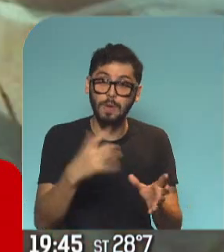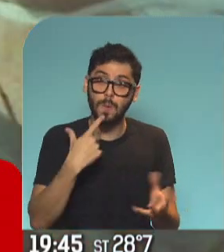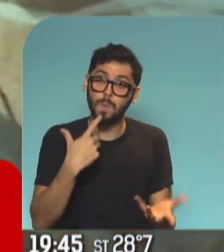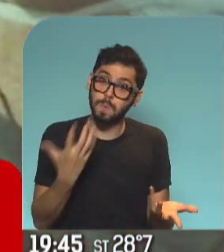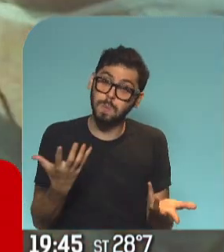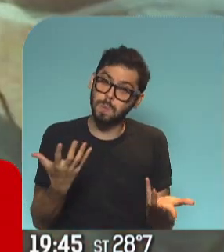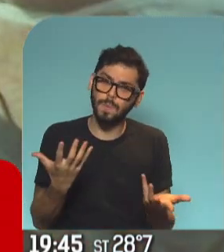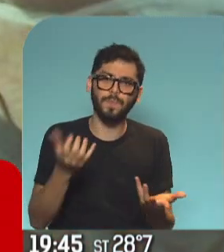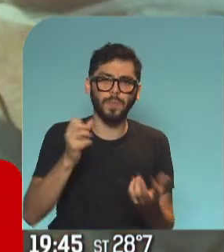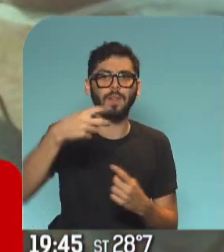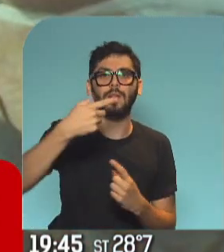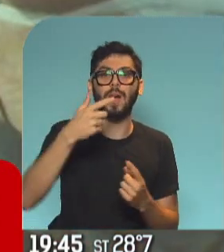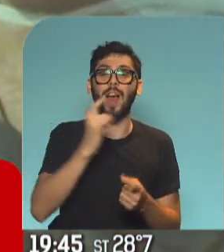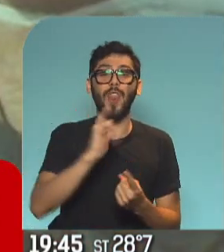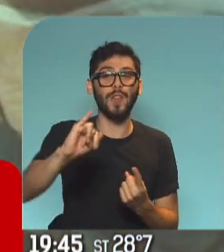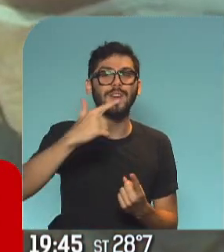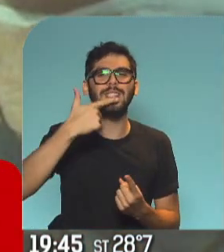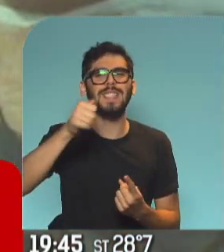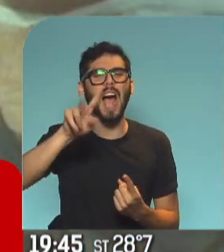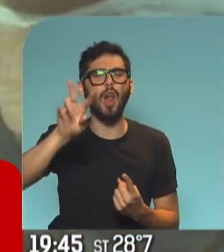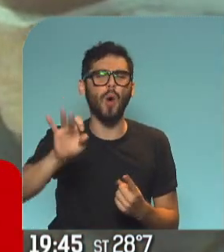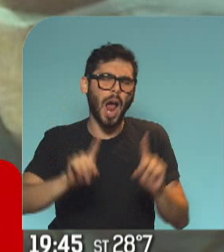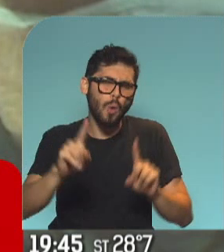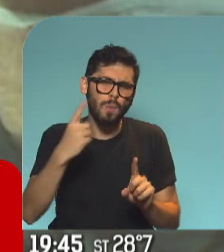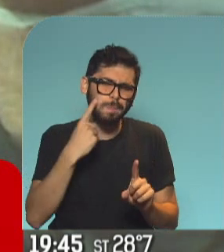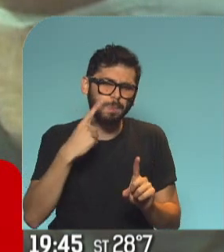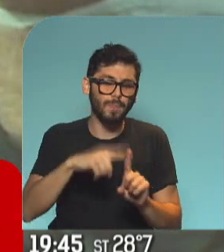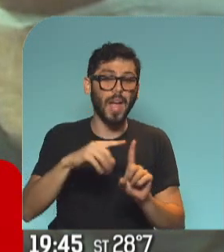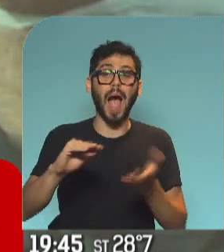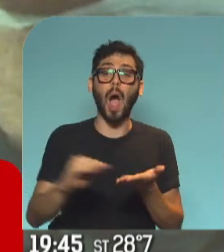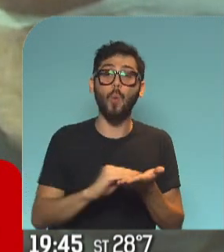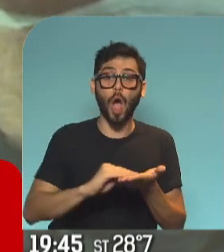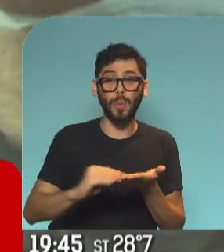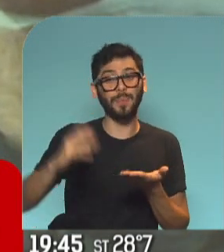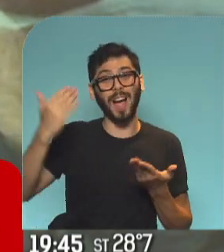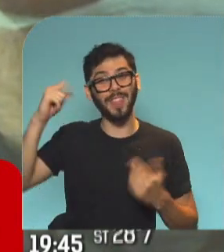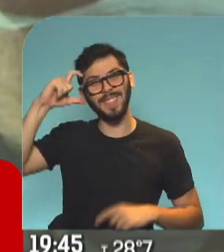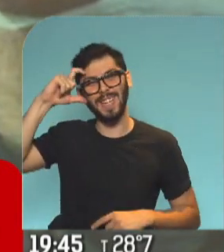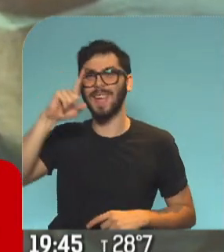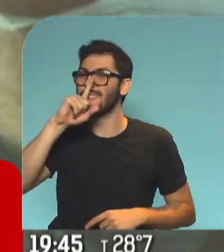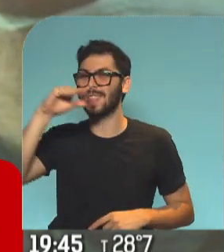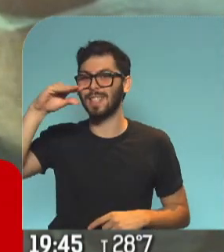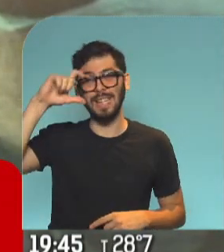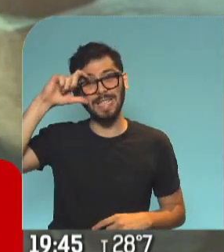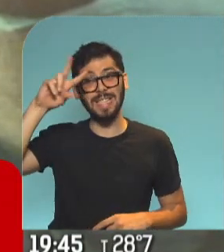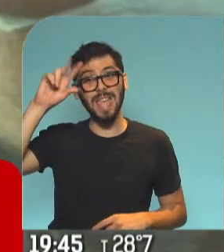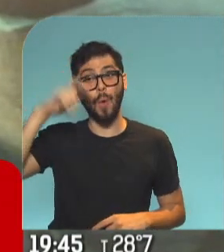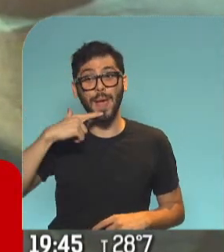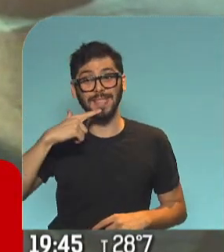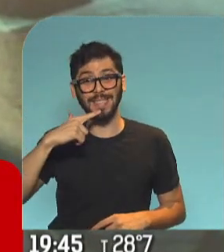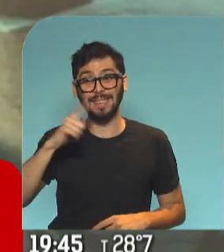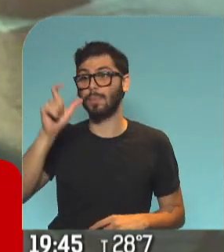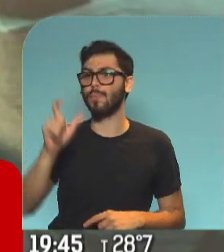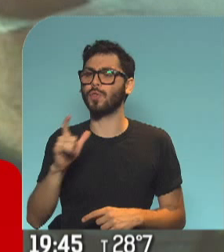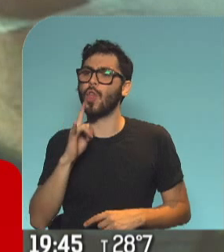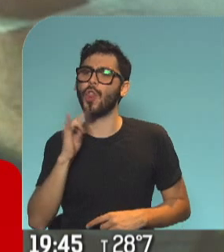todos la conocerán porque fue la abogada que representó al productor agropecuario Pedro Echeves cuando arrancó la causa de Alessio, la causa